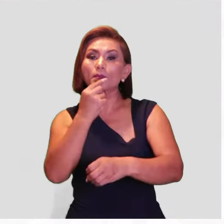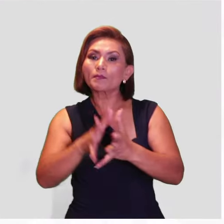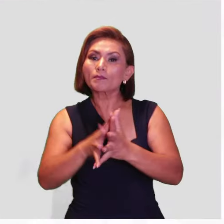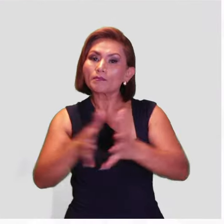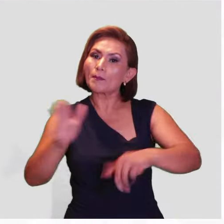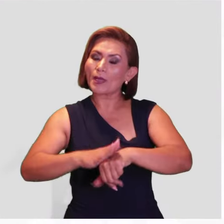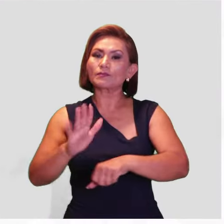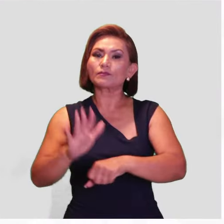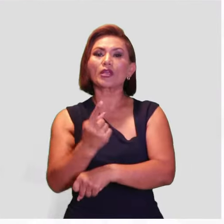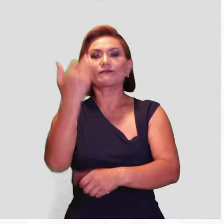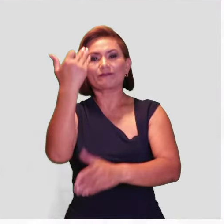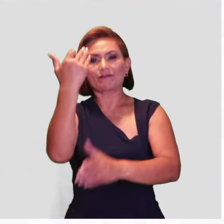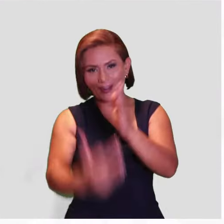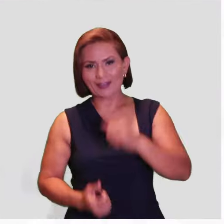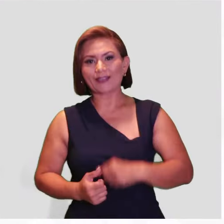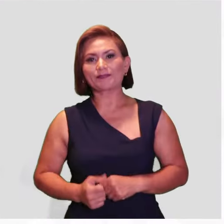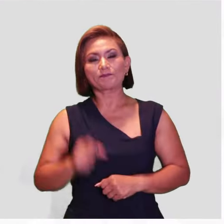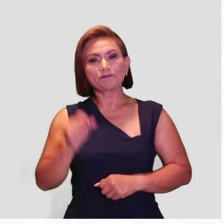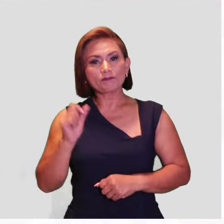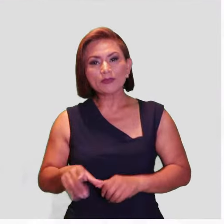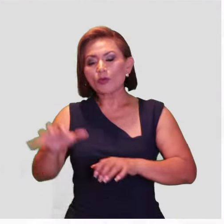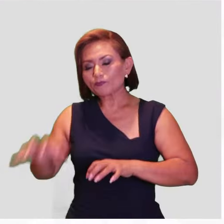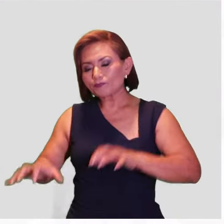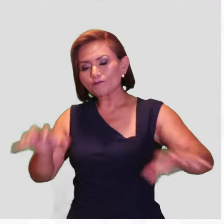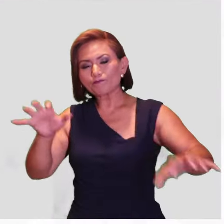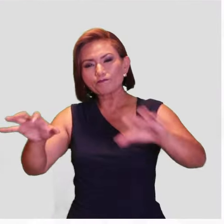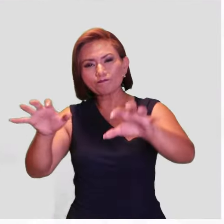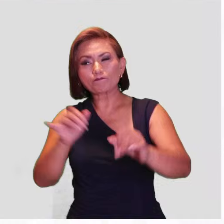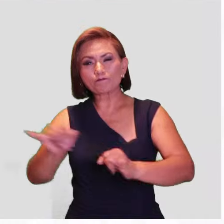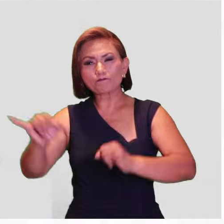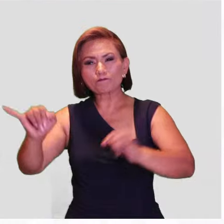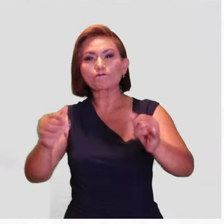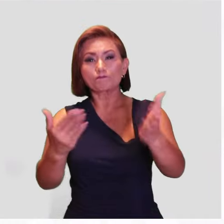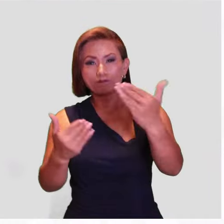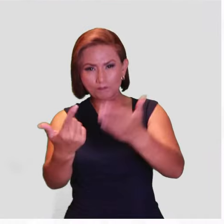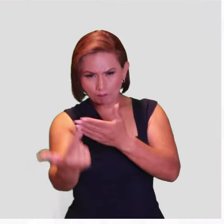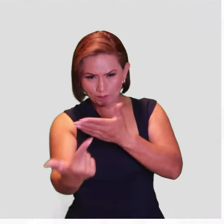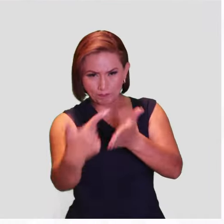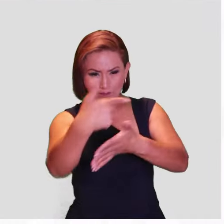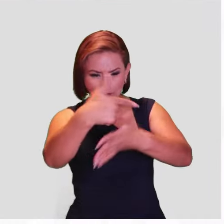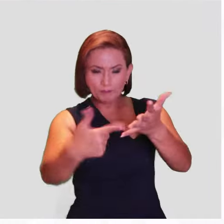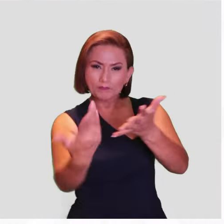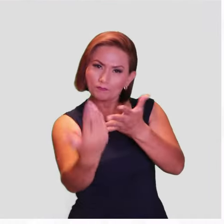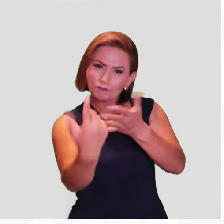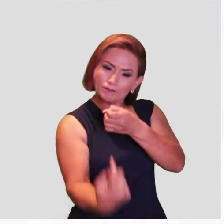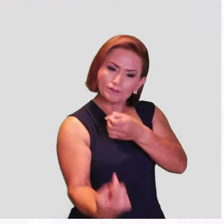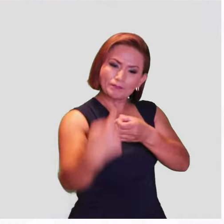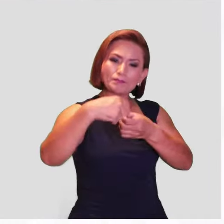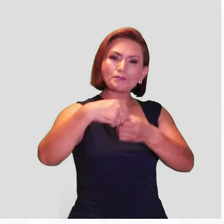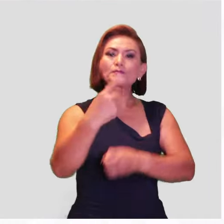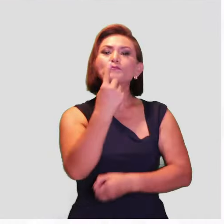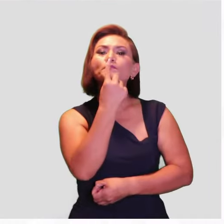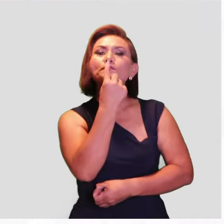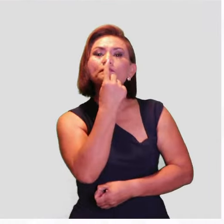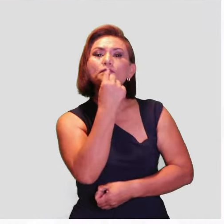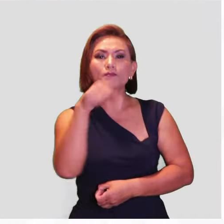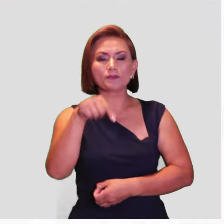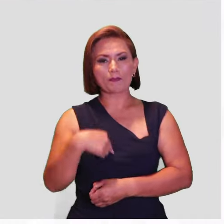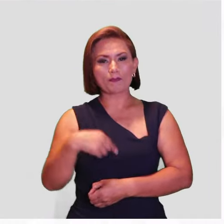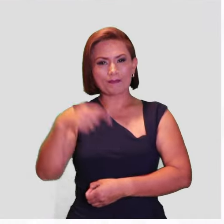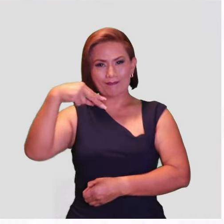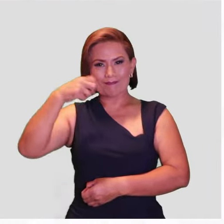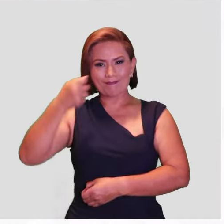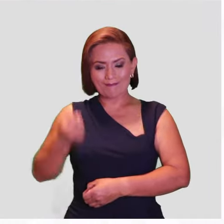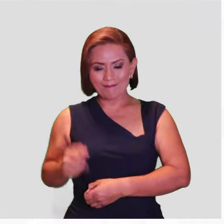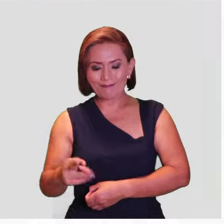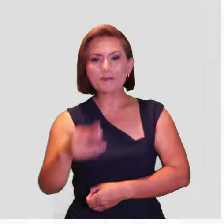lo que falta en San Juan del Río también son las vocaciones. Invito a las personas a que se enlisten con nosotros, una de las mejores policías de México, la policía de